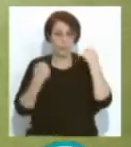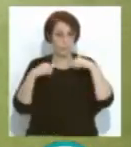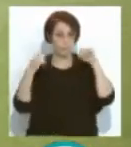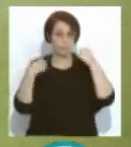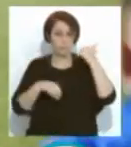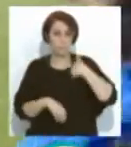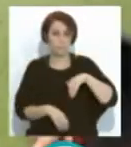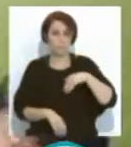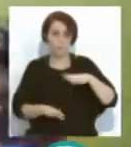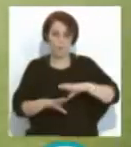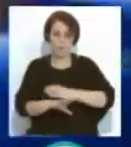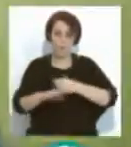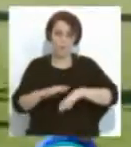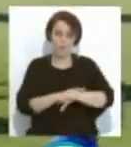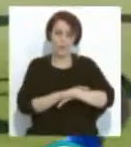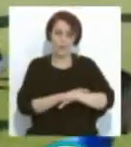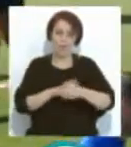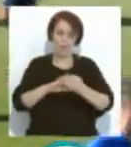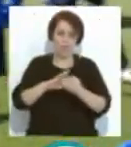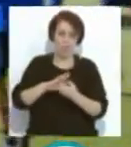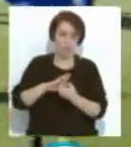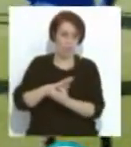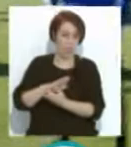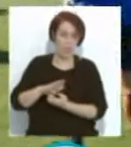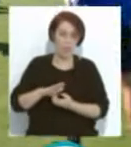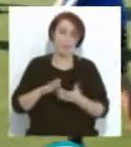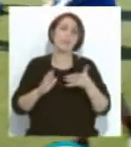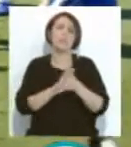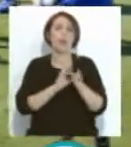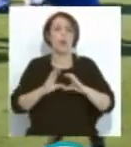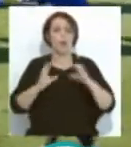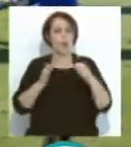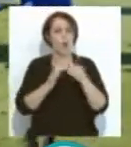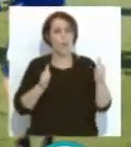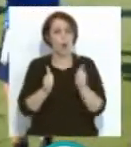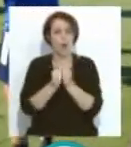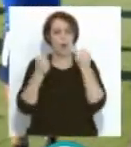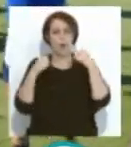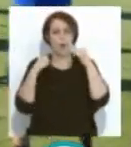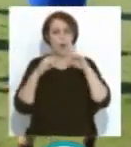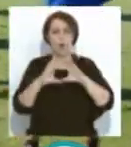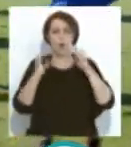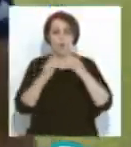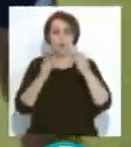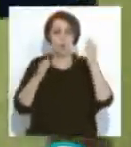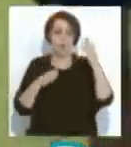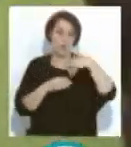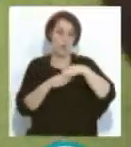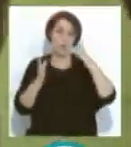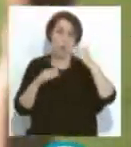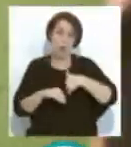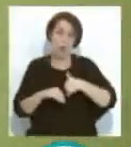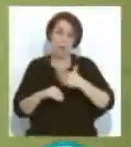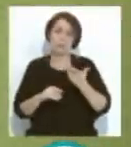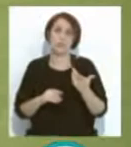con botas de taco, quiere decir que ha entrenado con el grupo. Los que no están con el grupo, indiscutiblemente,